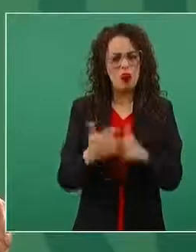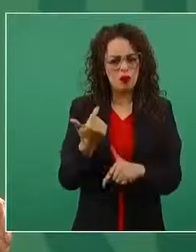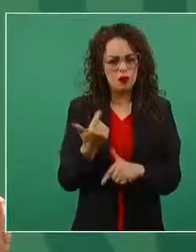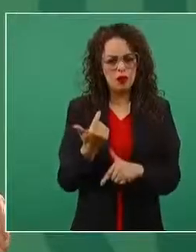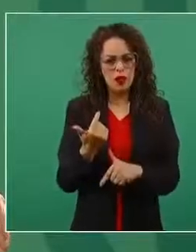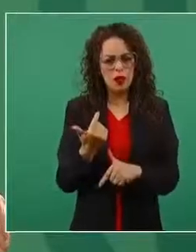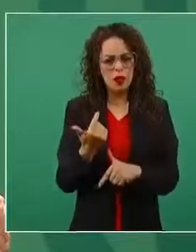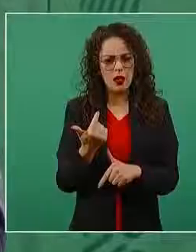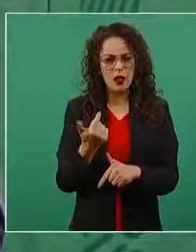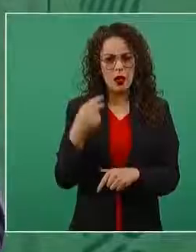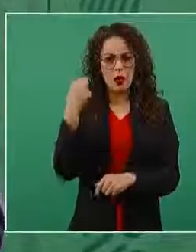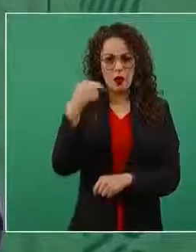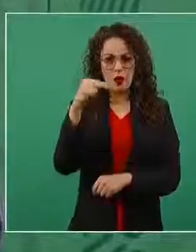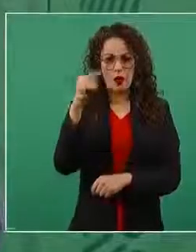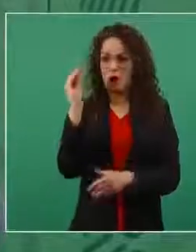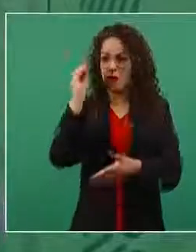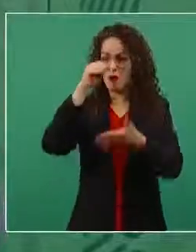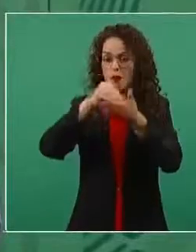y titulan